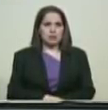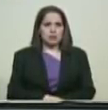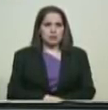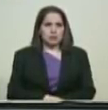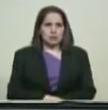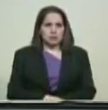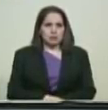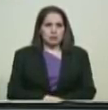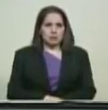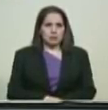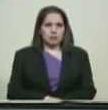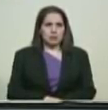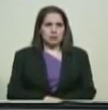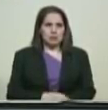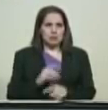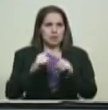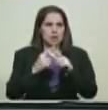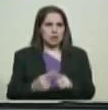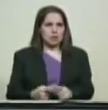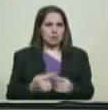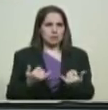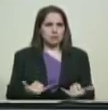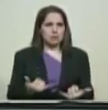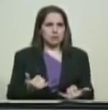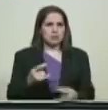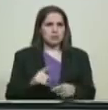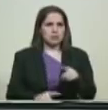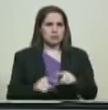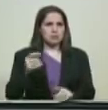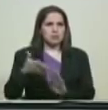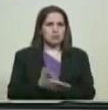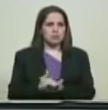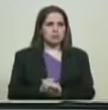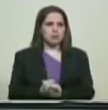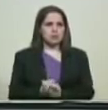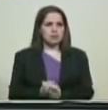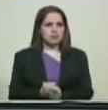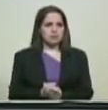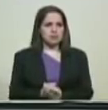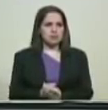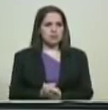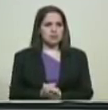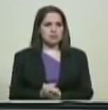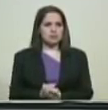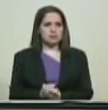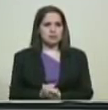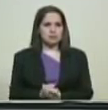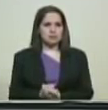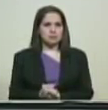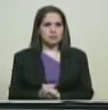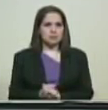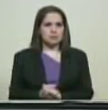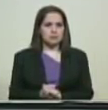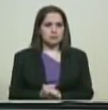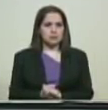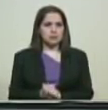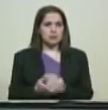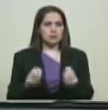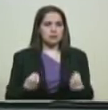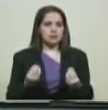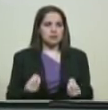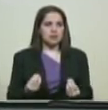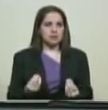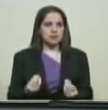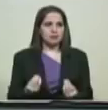nosotros de manera objetiva, con videos, fotos, la planimetría de los actos, cerca de